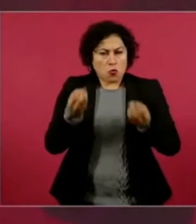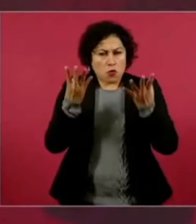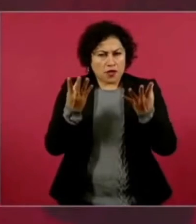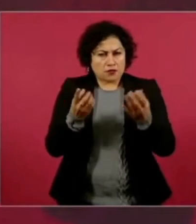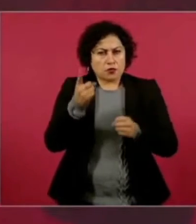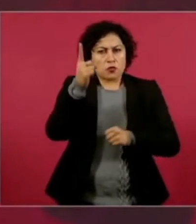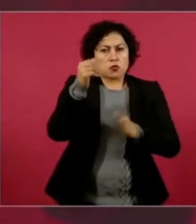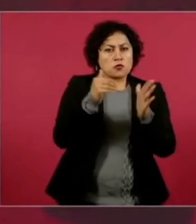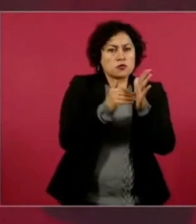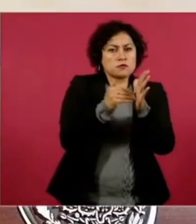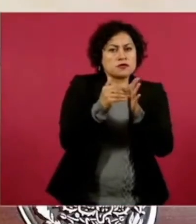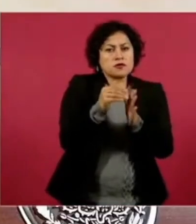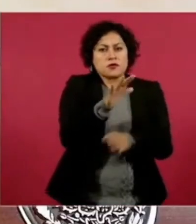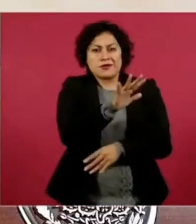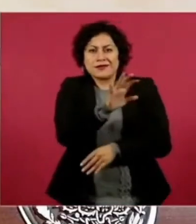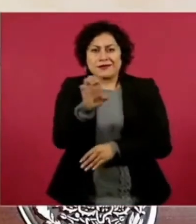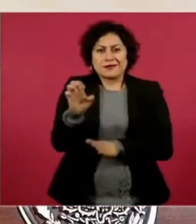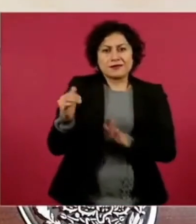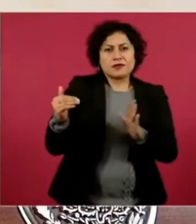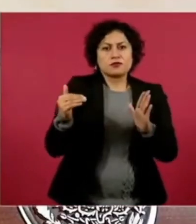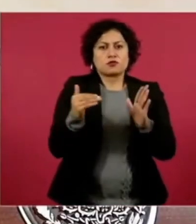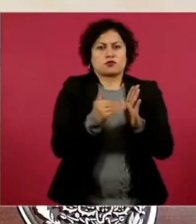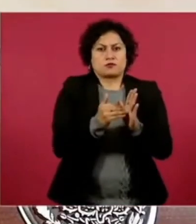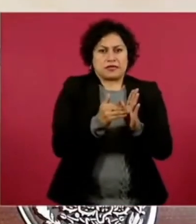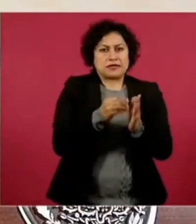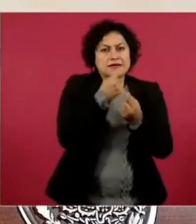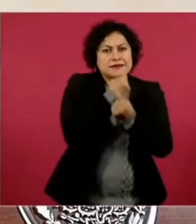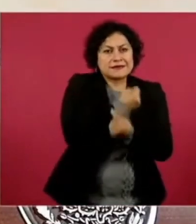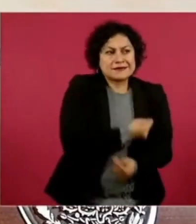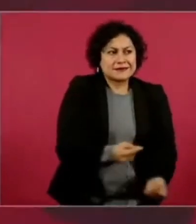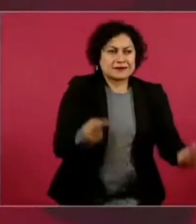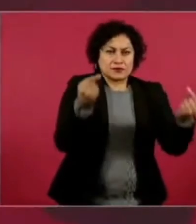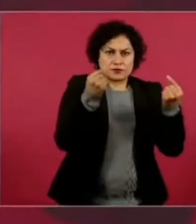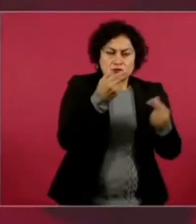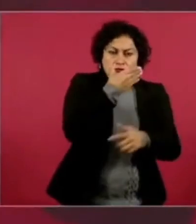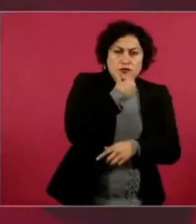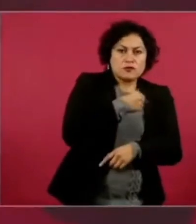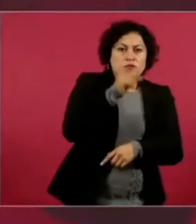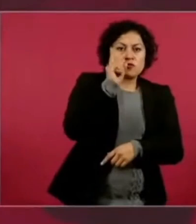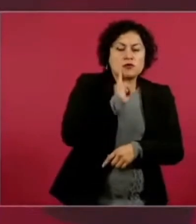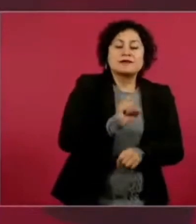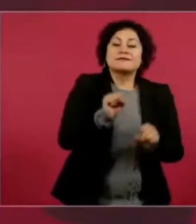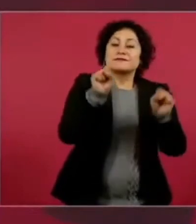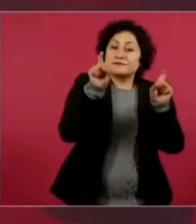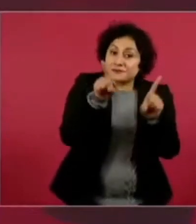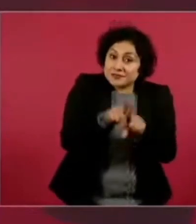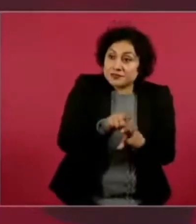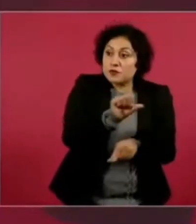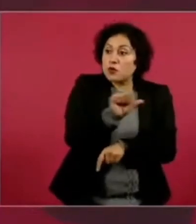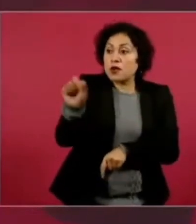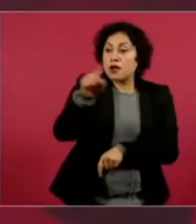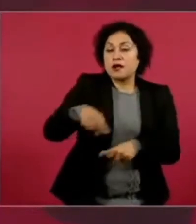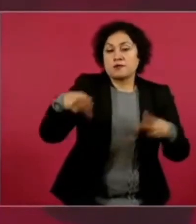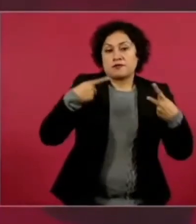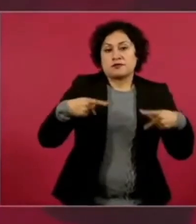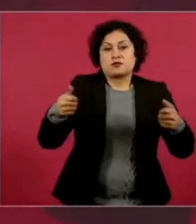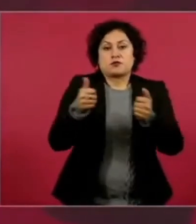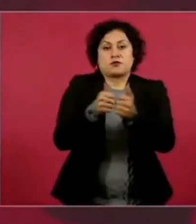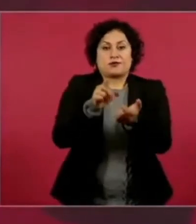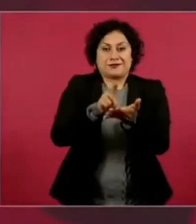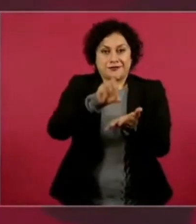niñas, niños, ahora personas también con discapacidad, porque desde que inició el